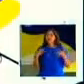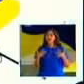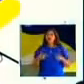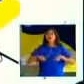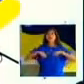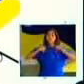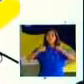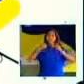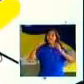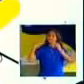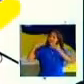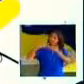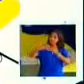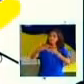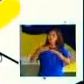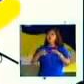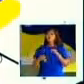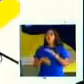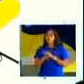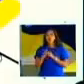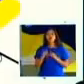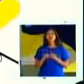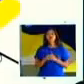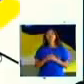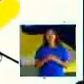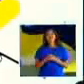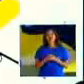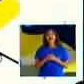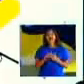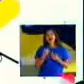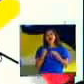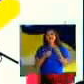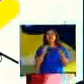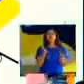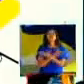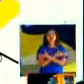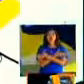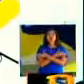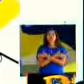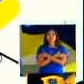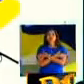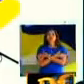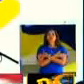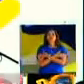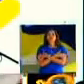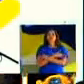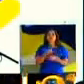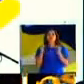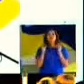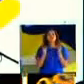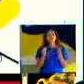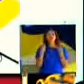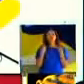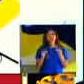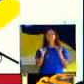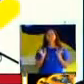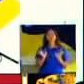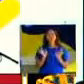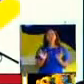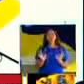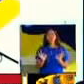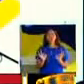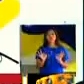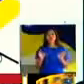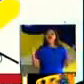petrolero. Adelante, voy a proceder a hacerles un reconocimiento muy, pero muy especial